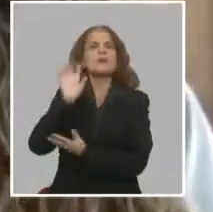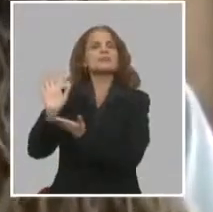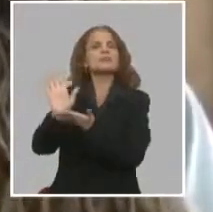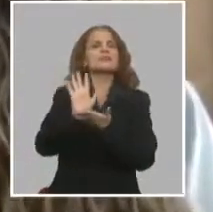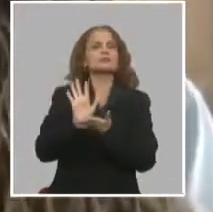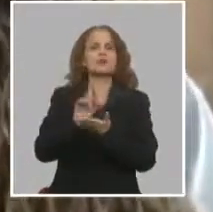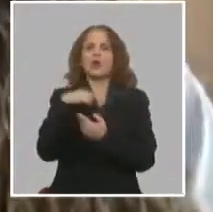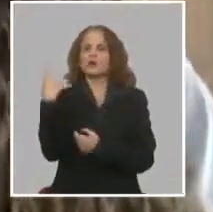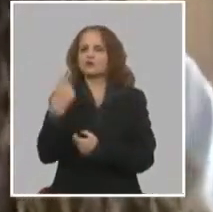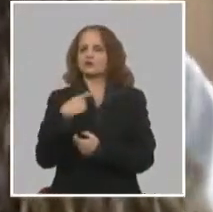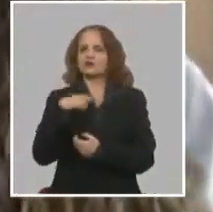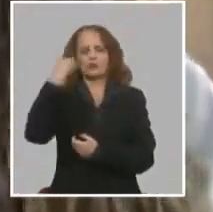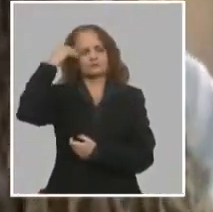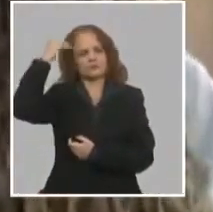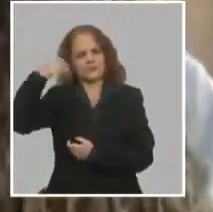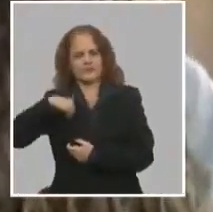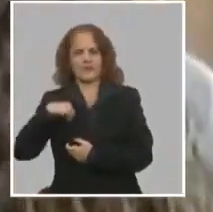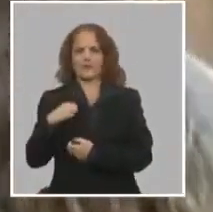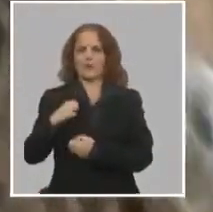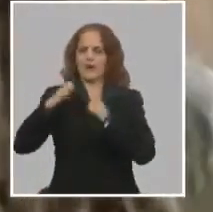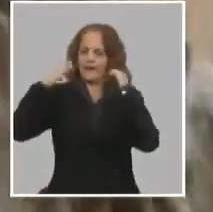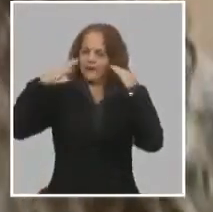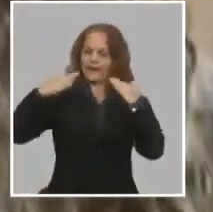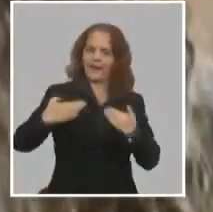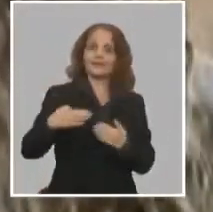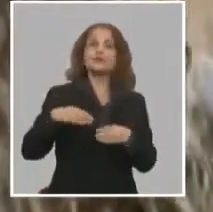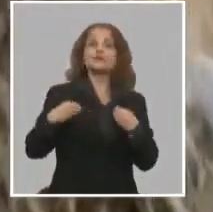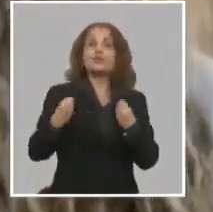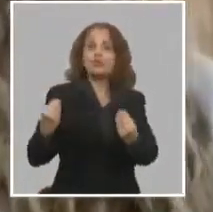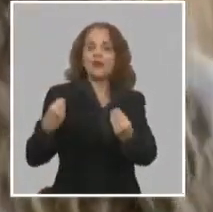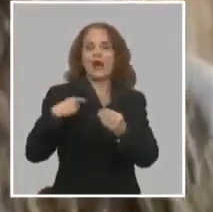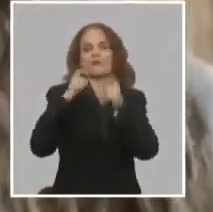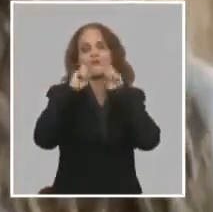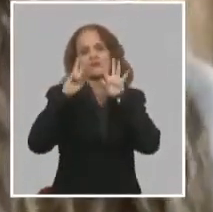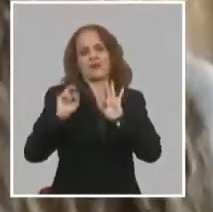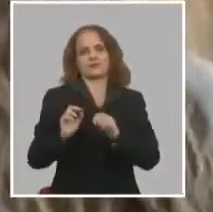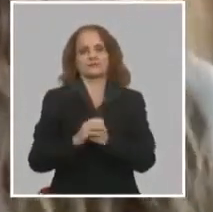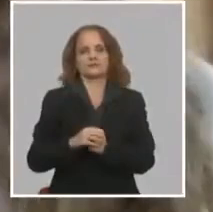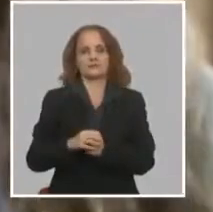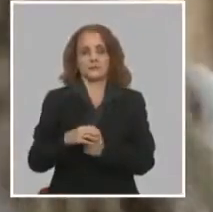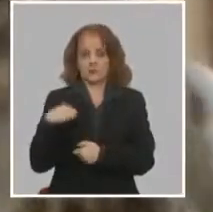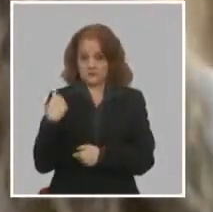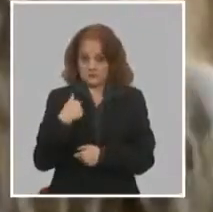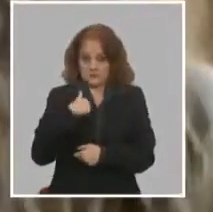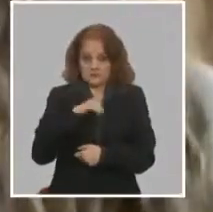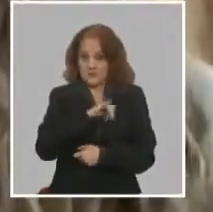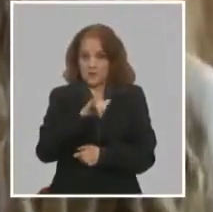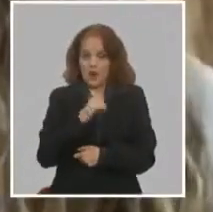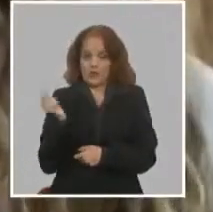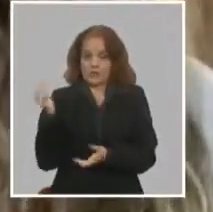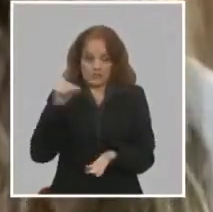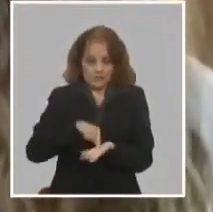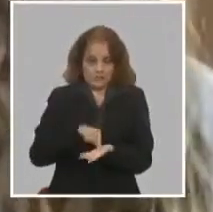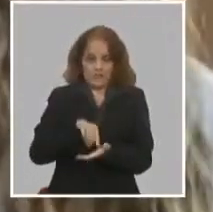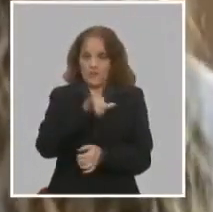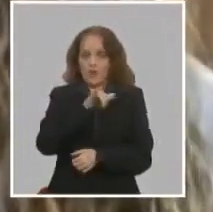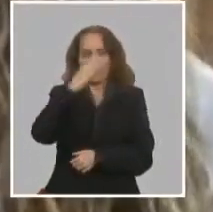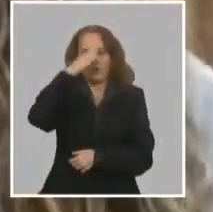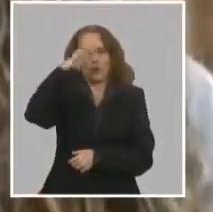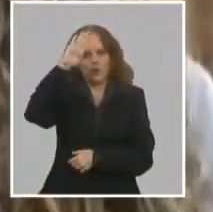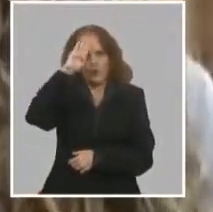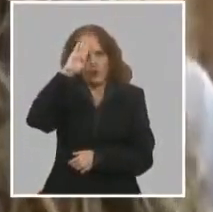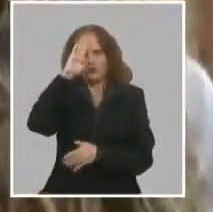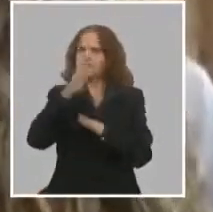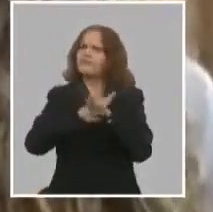conciencia y de la ética. Nosotros ofrecemos vidas. Y hoy estamos acá en muchas partes del mundo, pero de manera muy